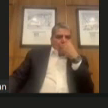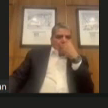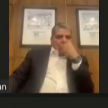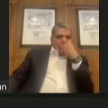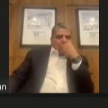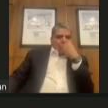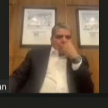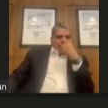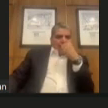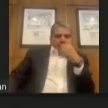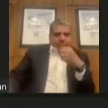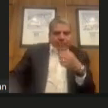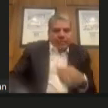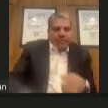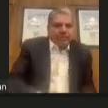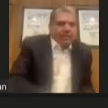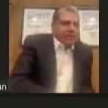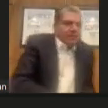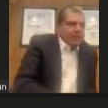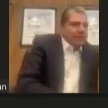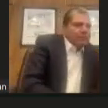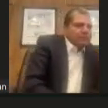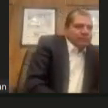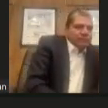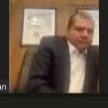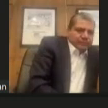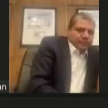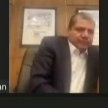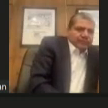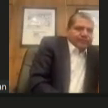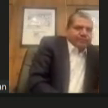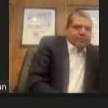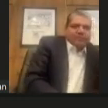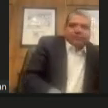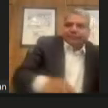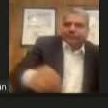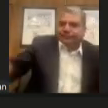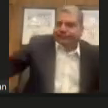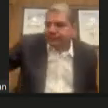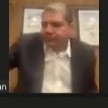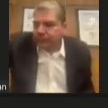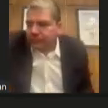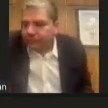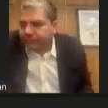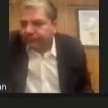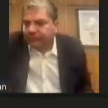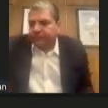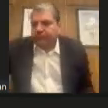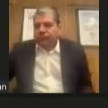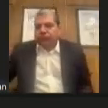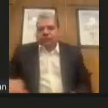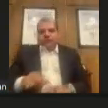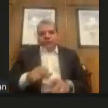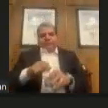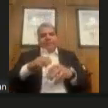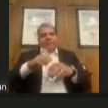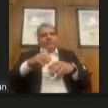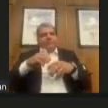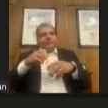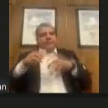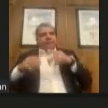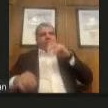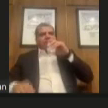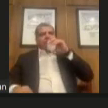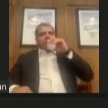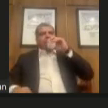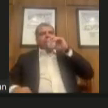ver lo que funcionó anteriormente, y soy testigo de eso, cuando había estaciones de transferencia